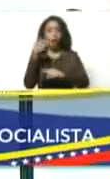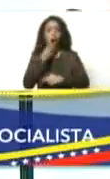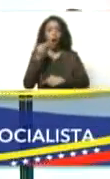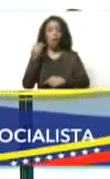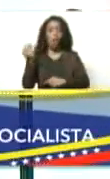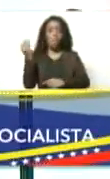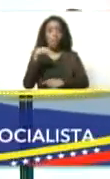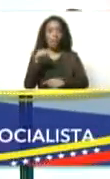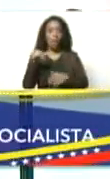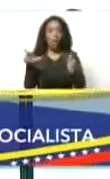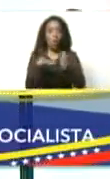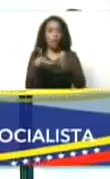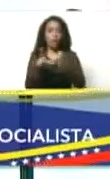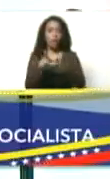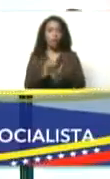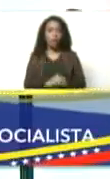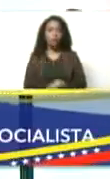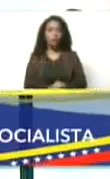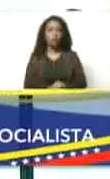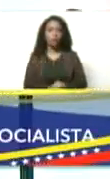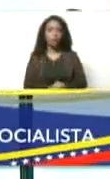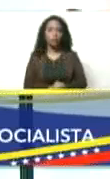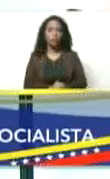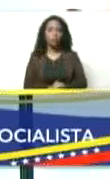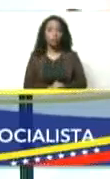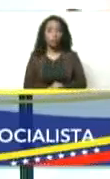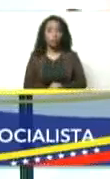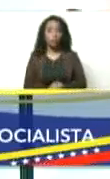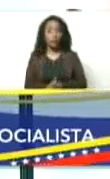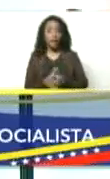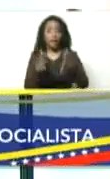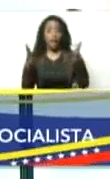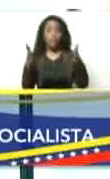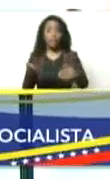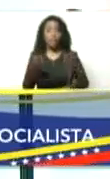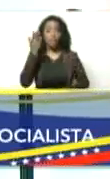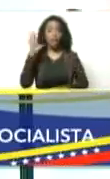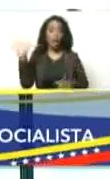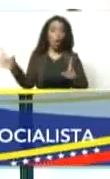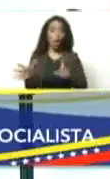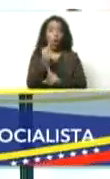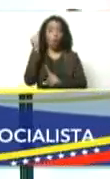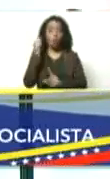de los liceos. Es un tremendo logro. Ahora,